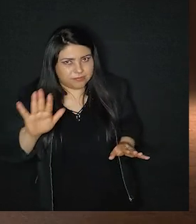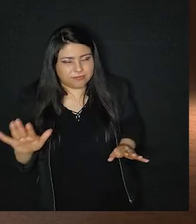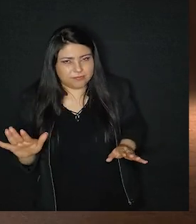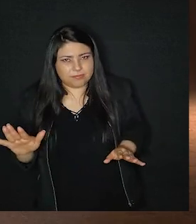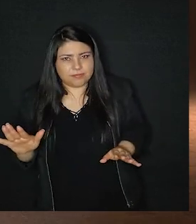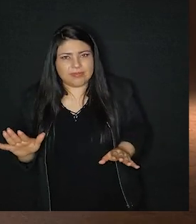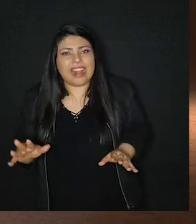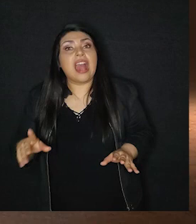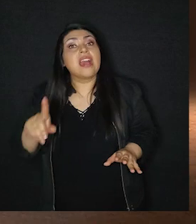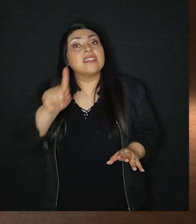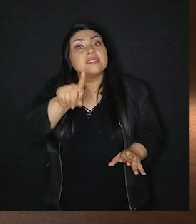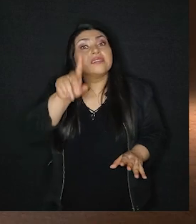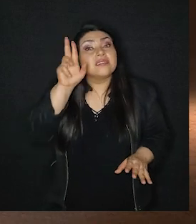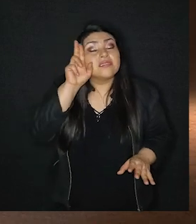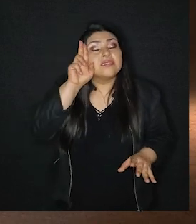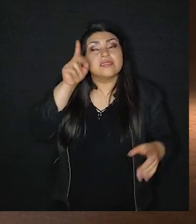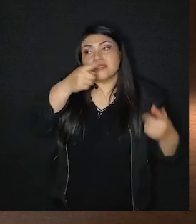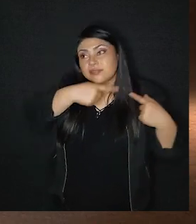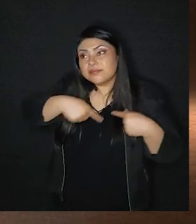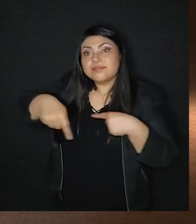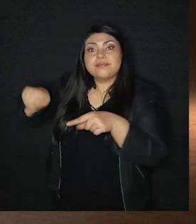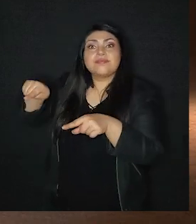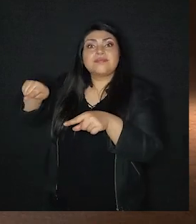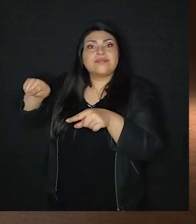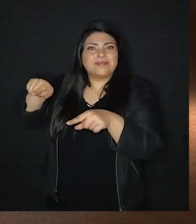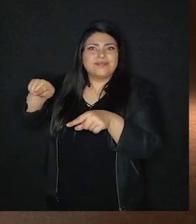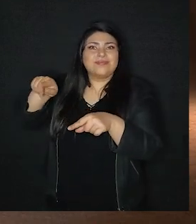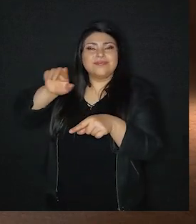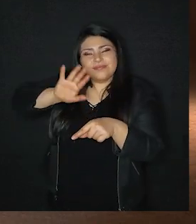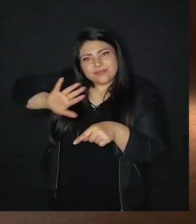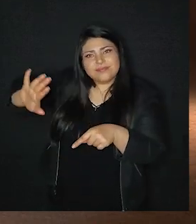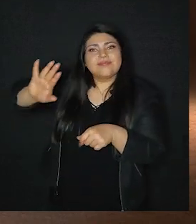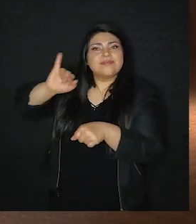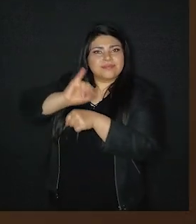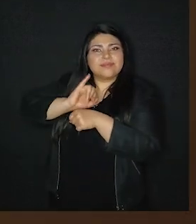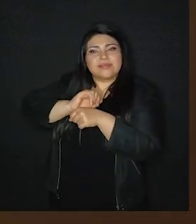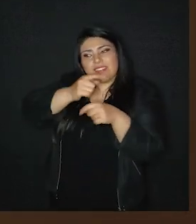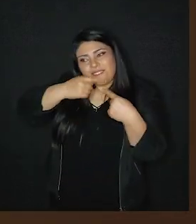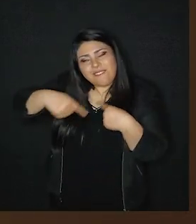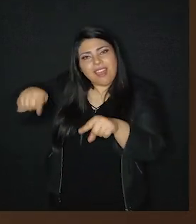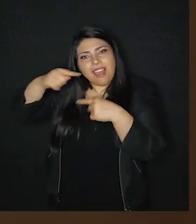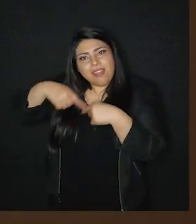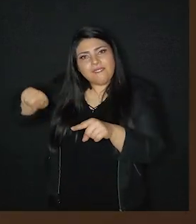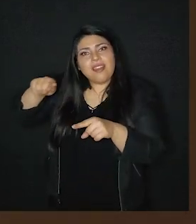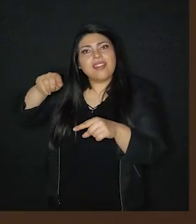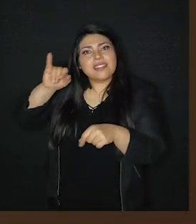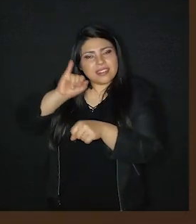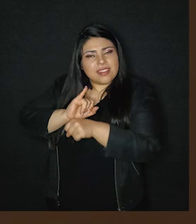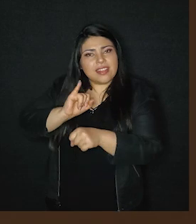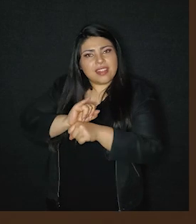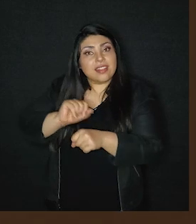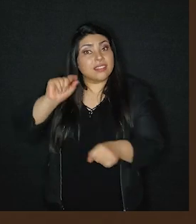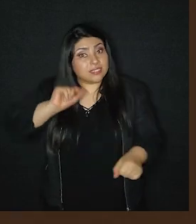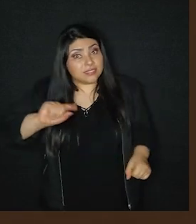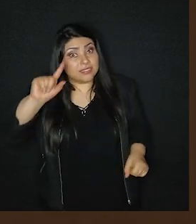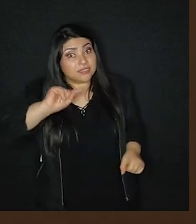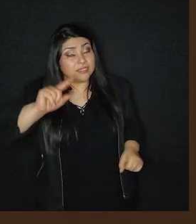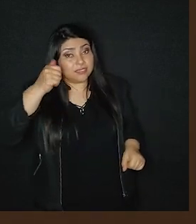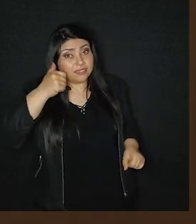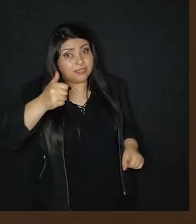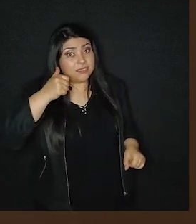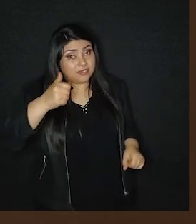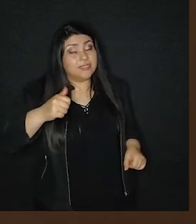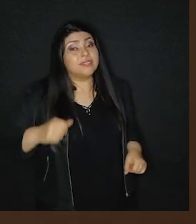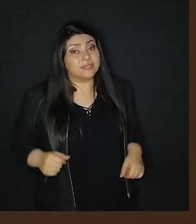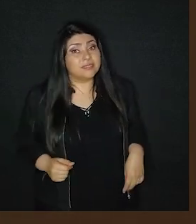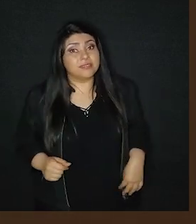no dejen de congregarse Como algunos de ustedes tienen por costumbre Ajá entonces me estás diciendo que